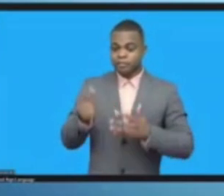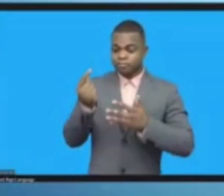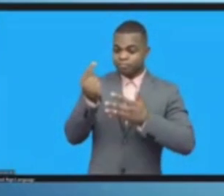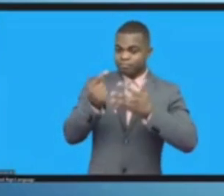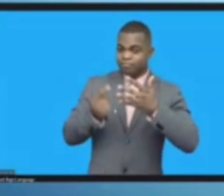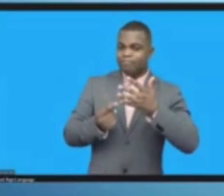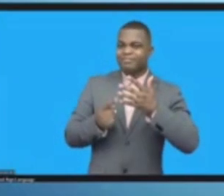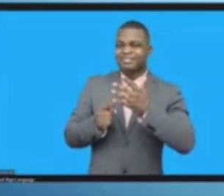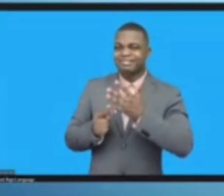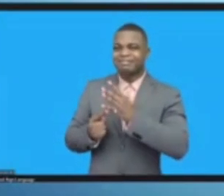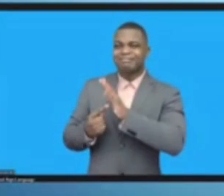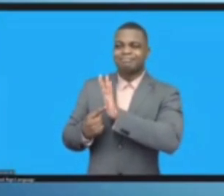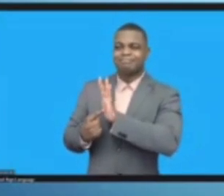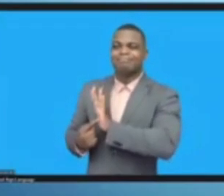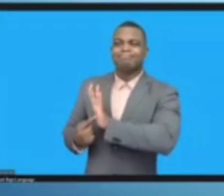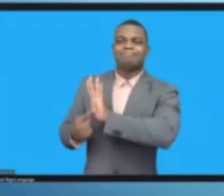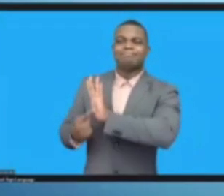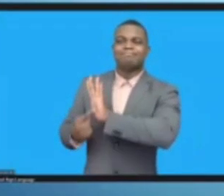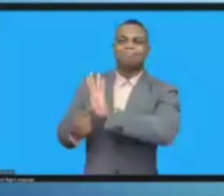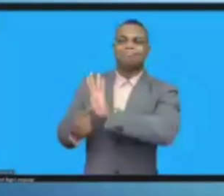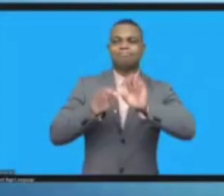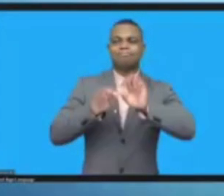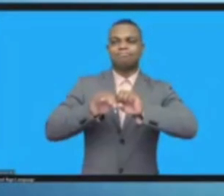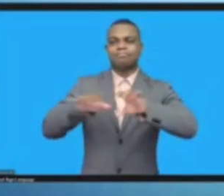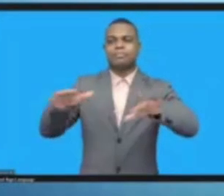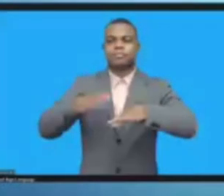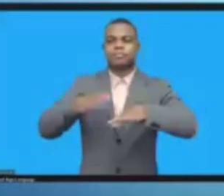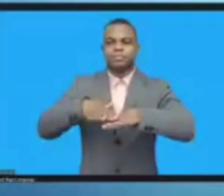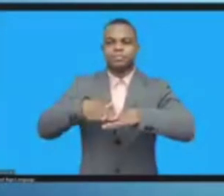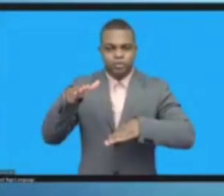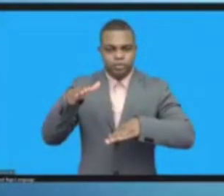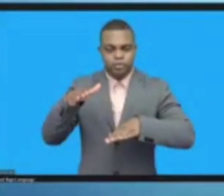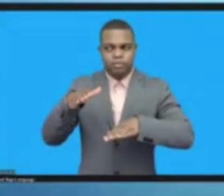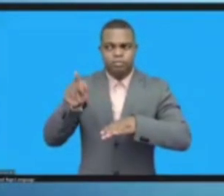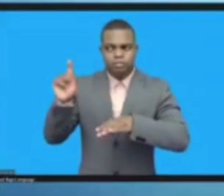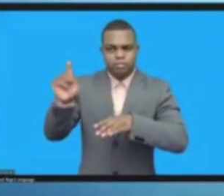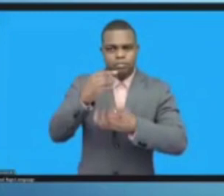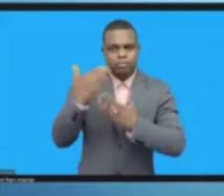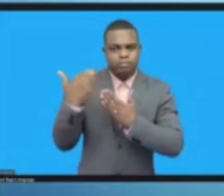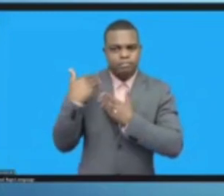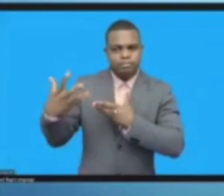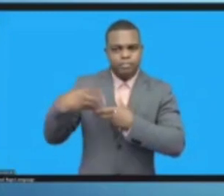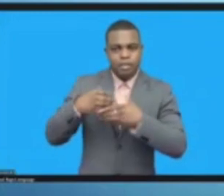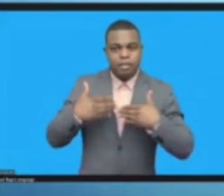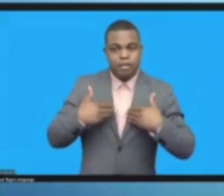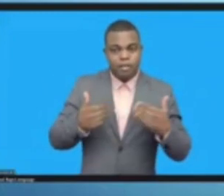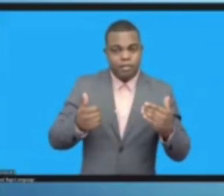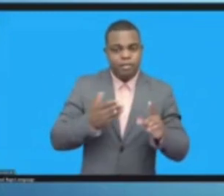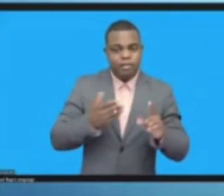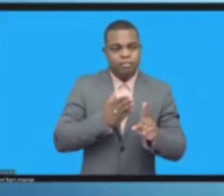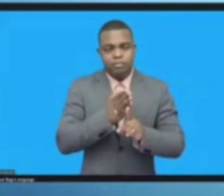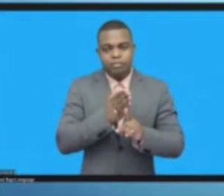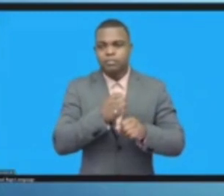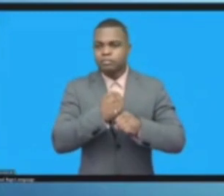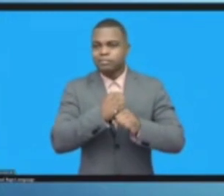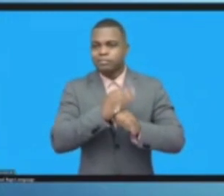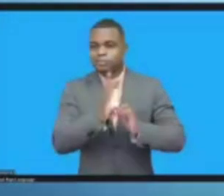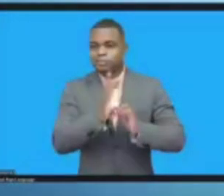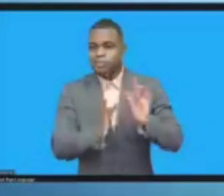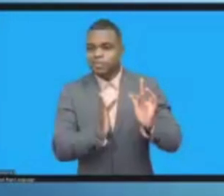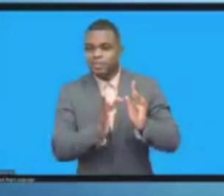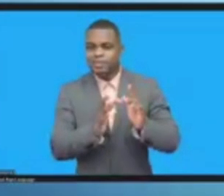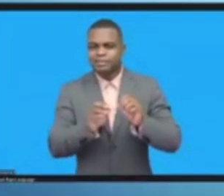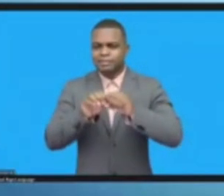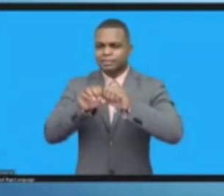ha creado El desafío que enfrentamos es hacer realidad los beneficios